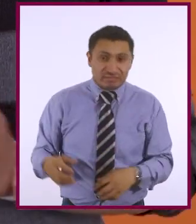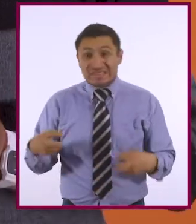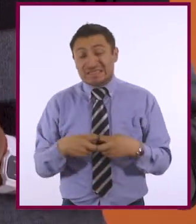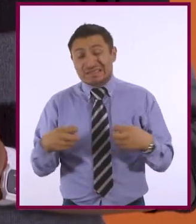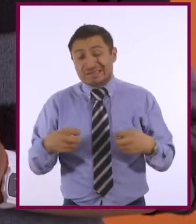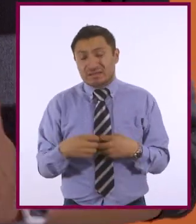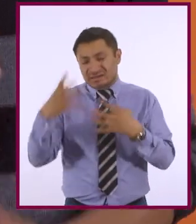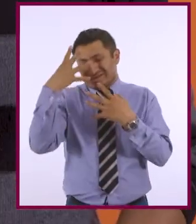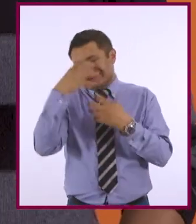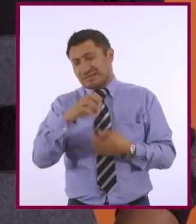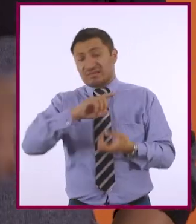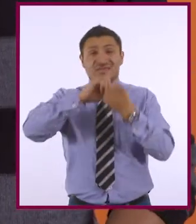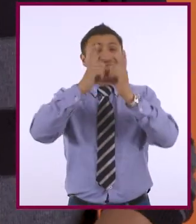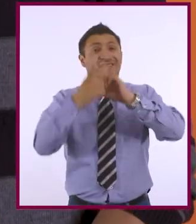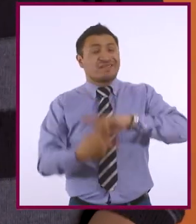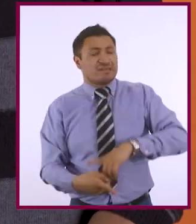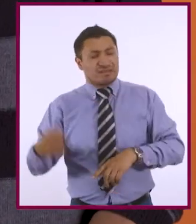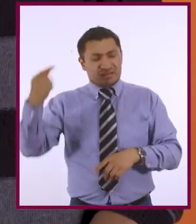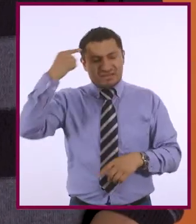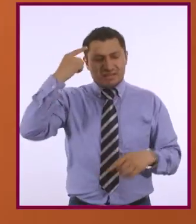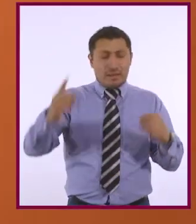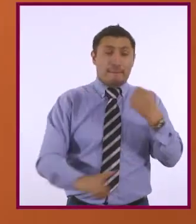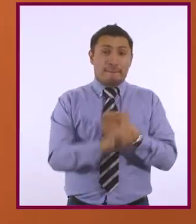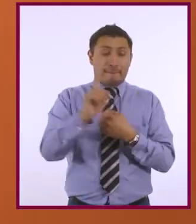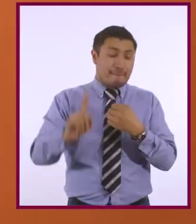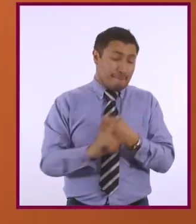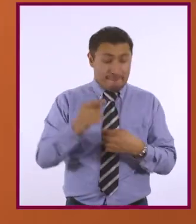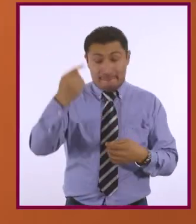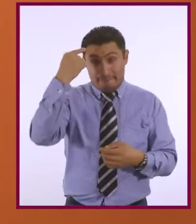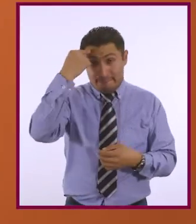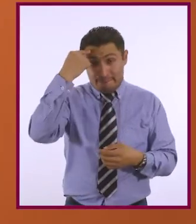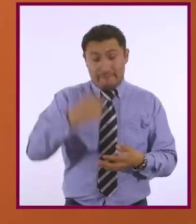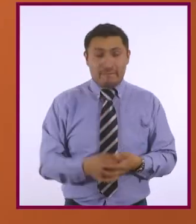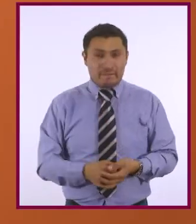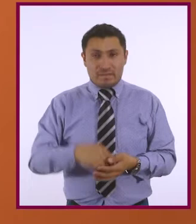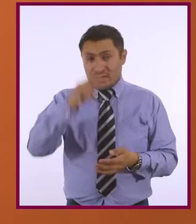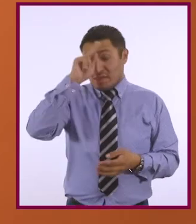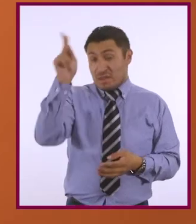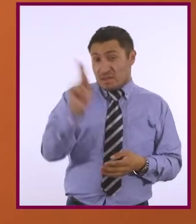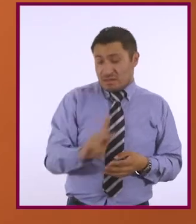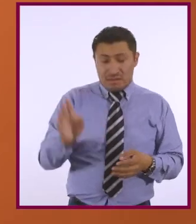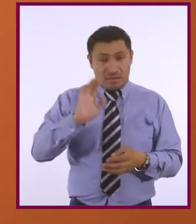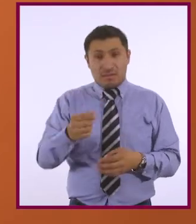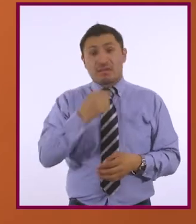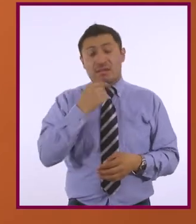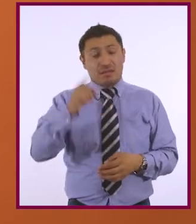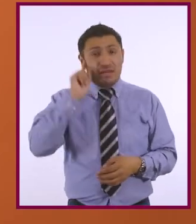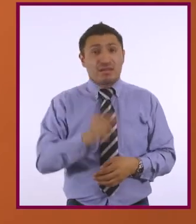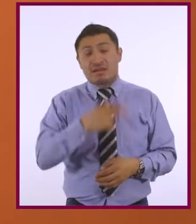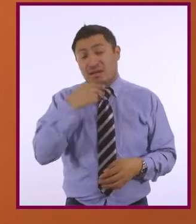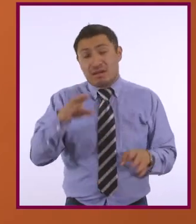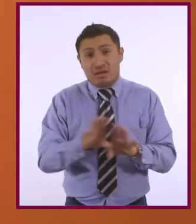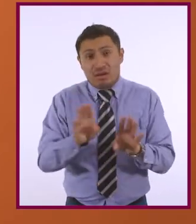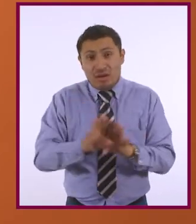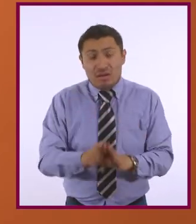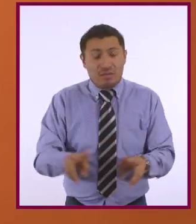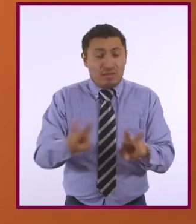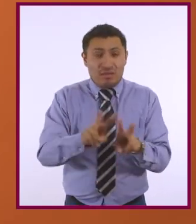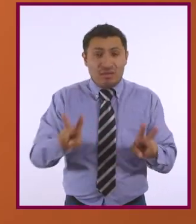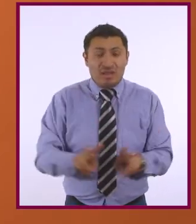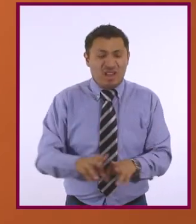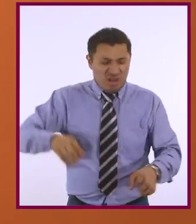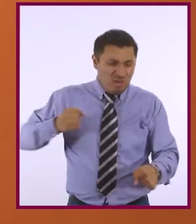depresión y trastornos en la identidad. En el peor de los casos, cuando la niña o el niño son víctimas de prácticas severas de